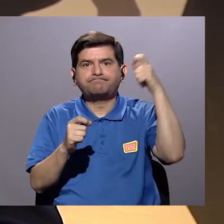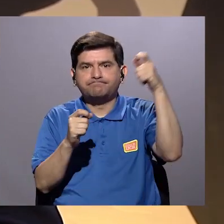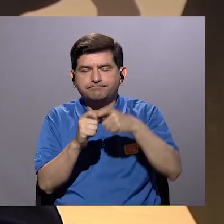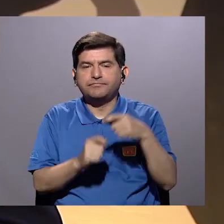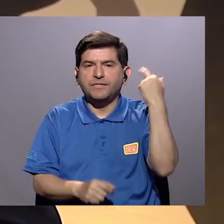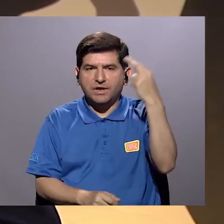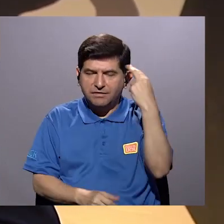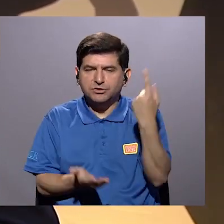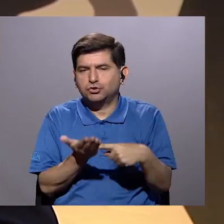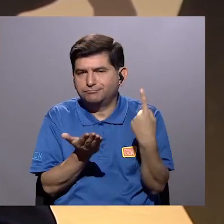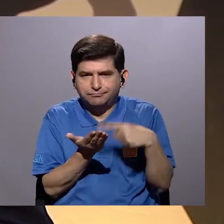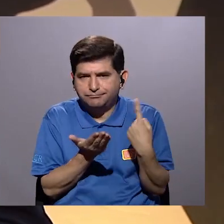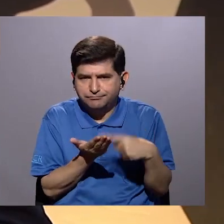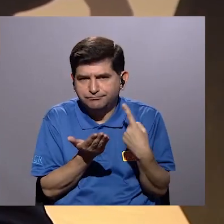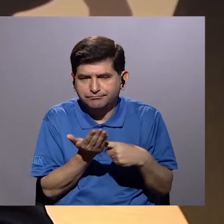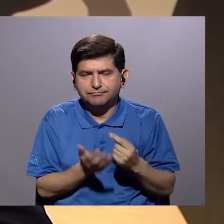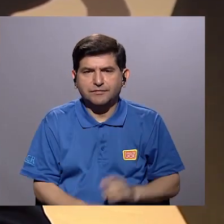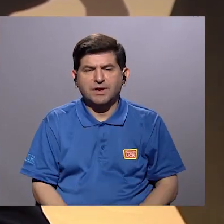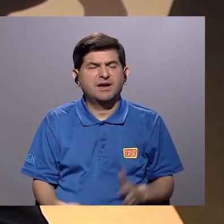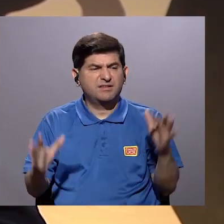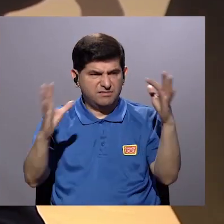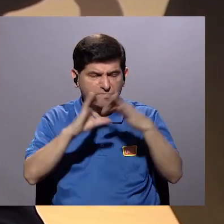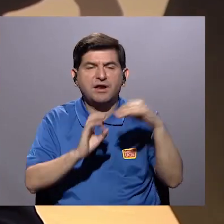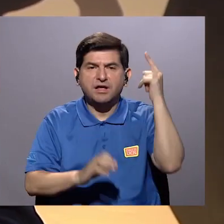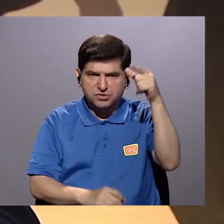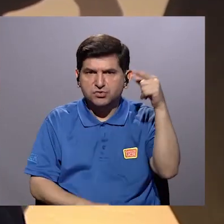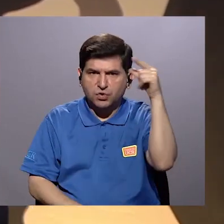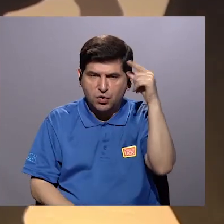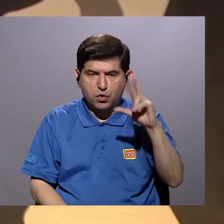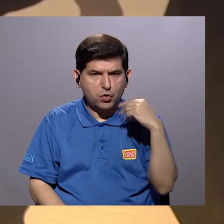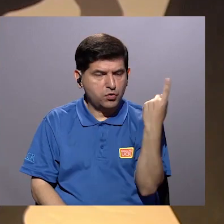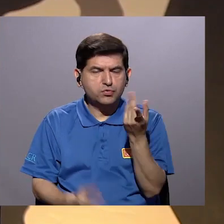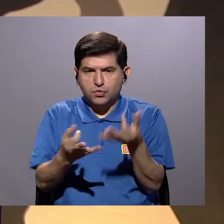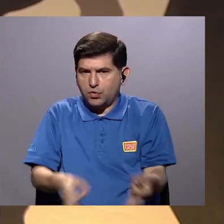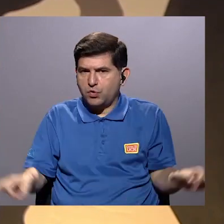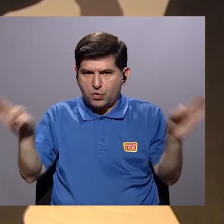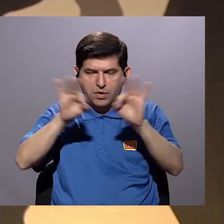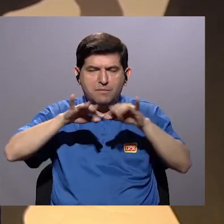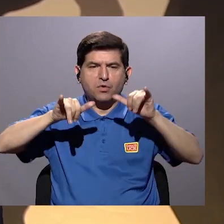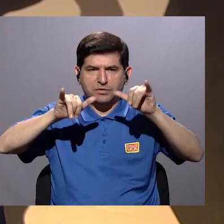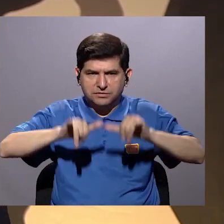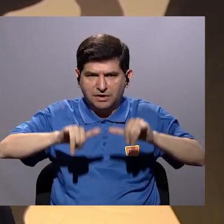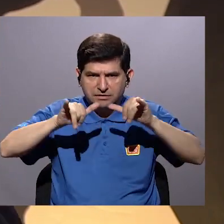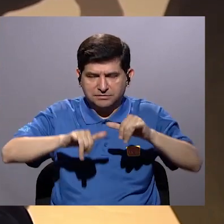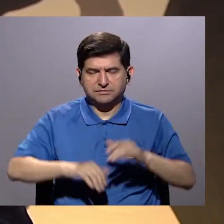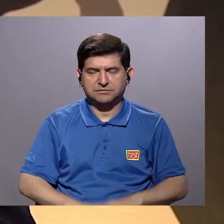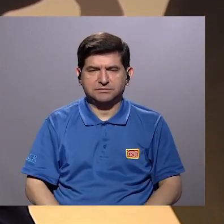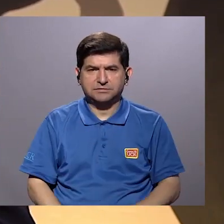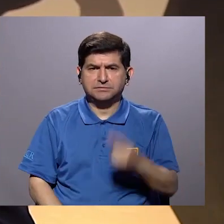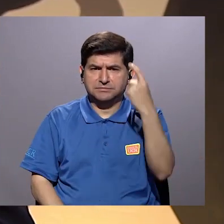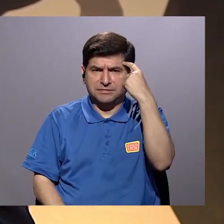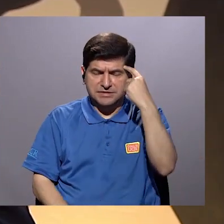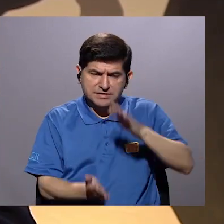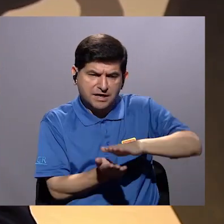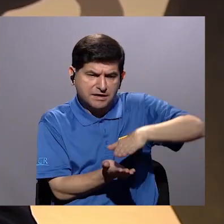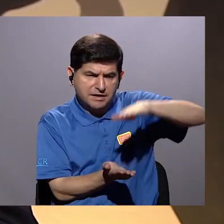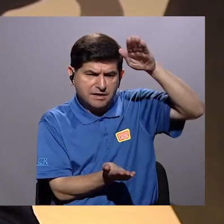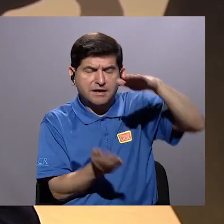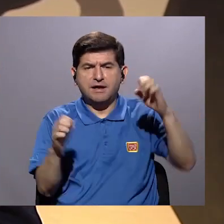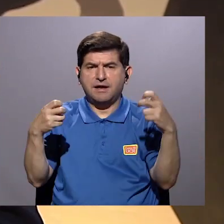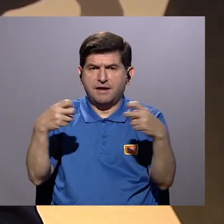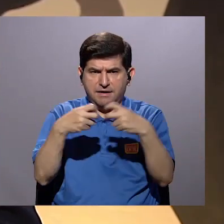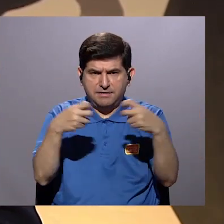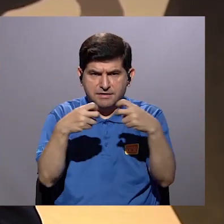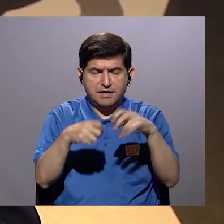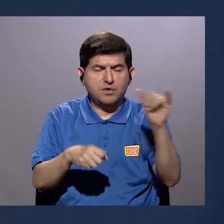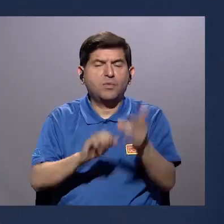provoca la discusión de hoy, ¿verdad? Que también está relacionado, desde luego, no solo con la importancia del almacenamiento para la parte eléctrica, sino en el